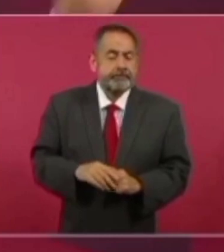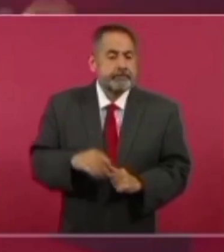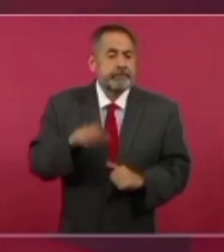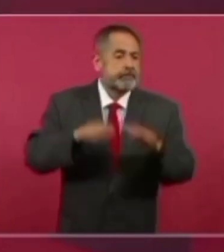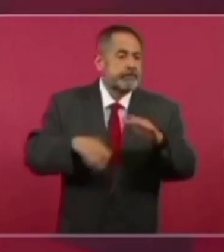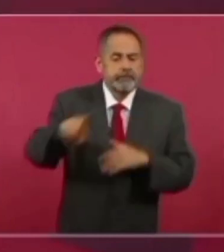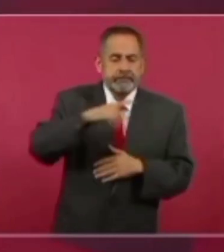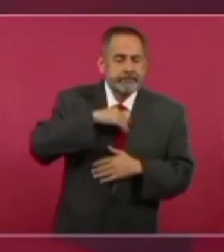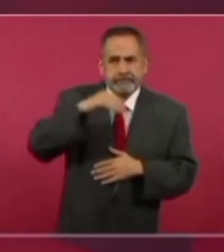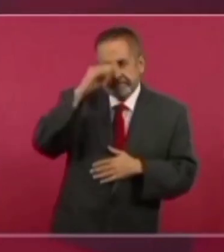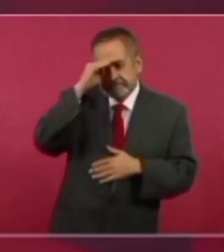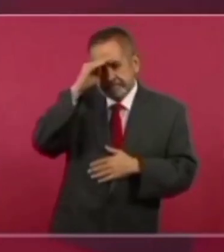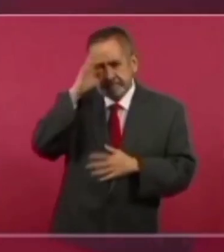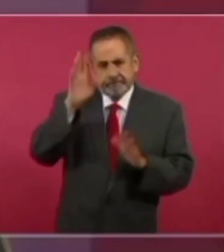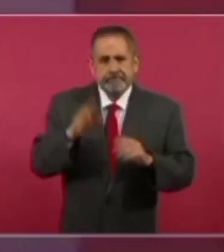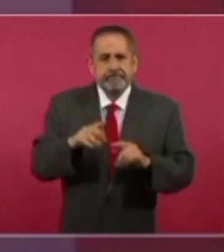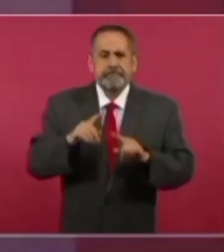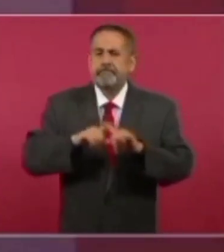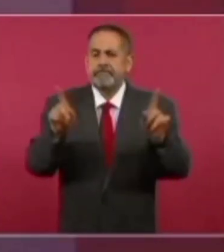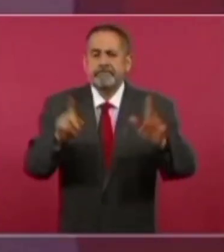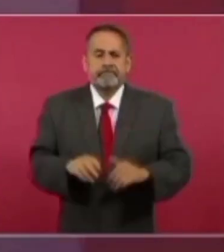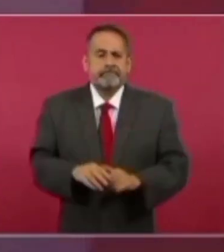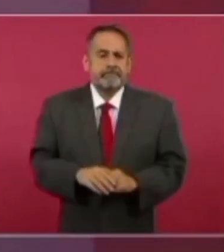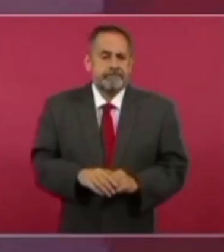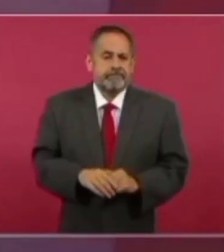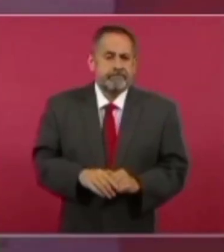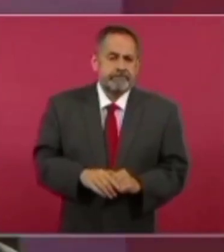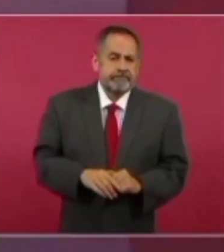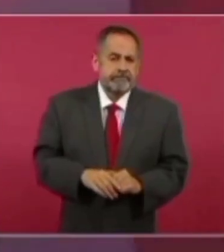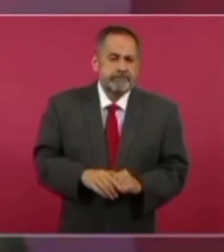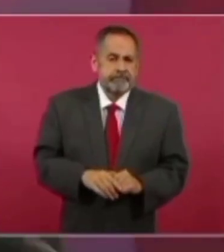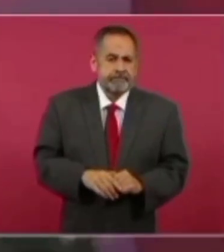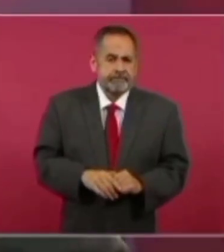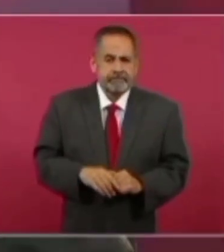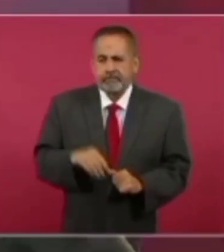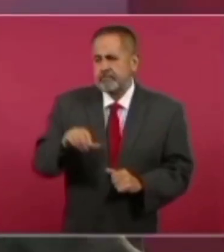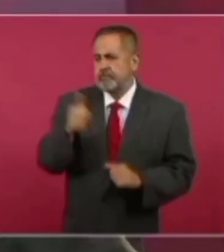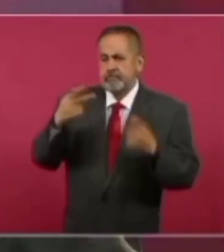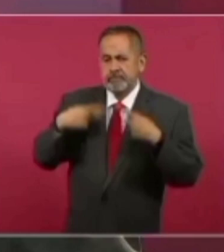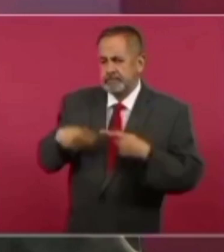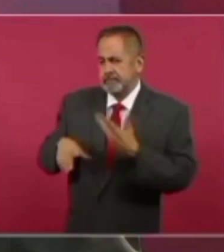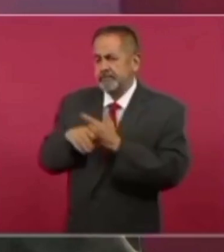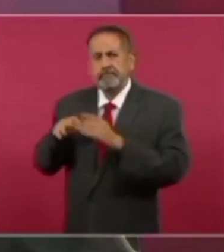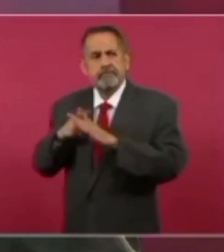dimensionan, no es como el caso de otros migrantes